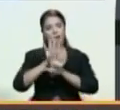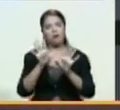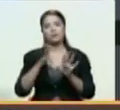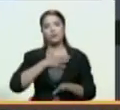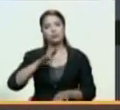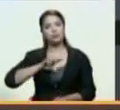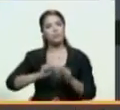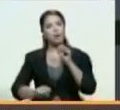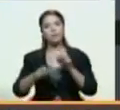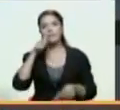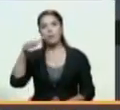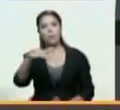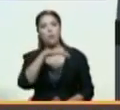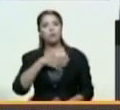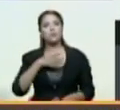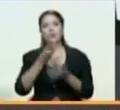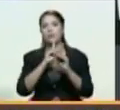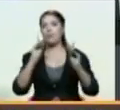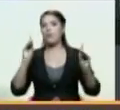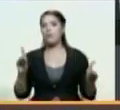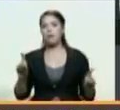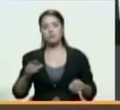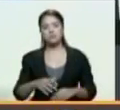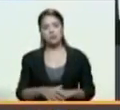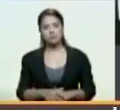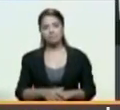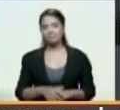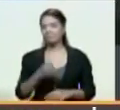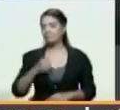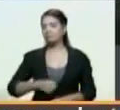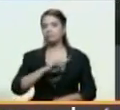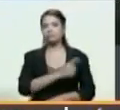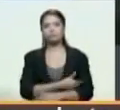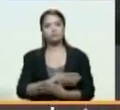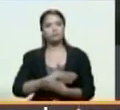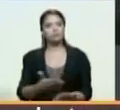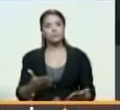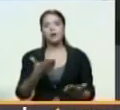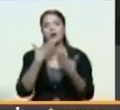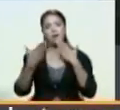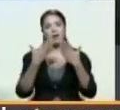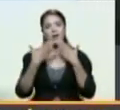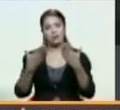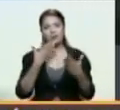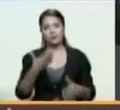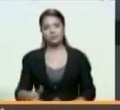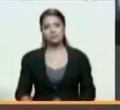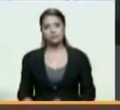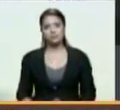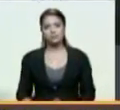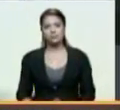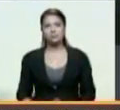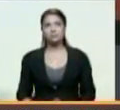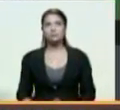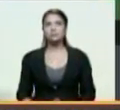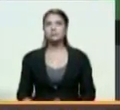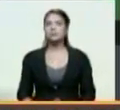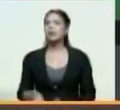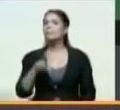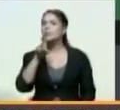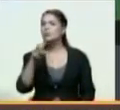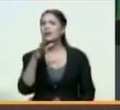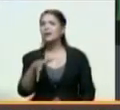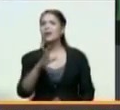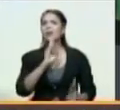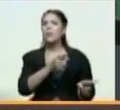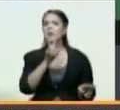defender nuestro pueblo, nuestra democracia, con todos los medios disponibles. Muchísimas gracias. ¿Qué respuesta tiene Venezuela a estas sanciones